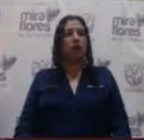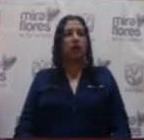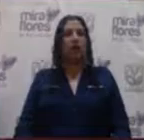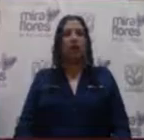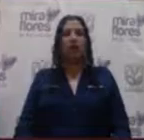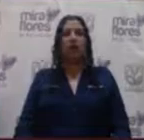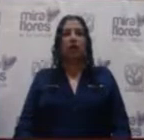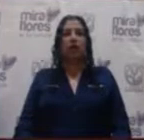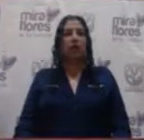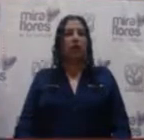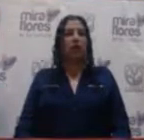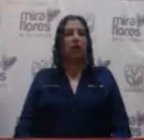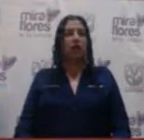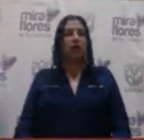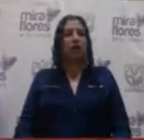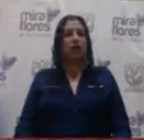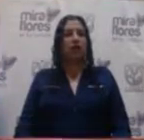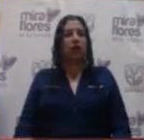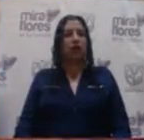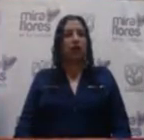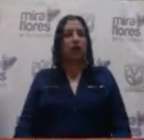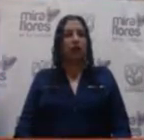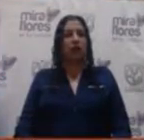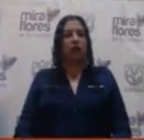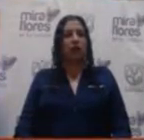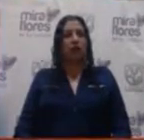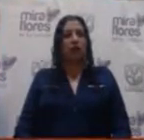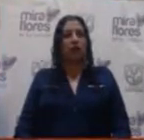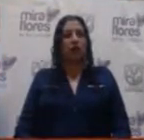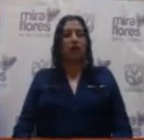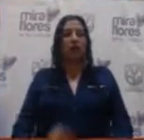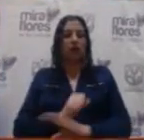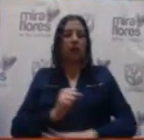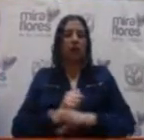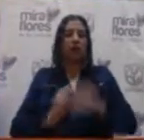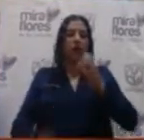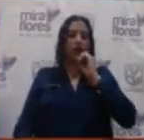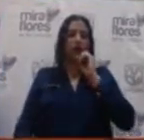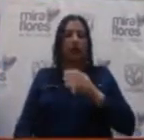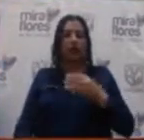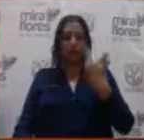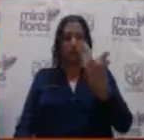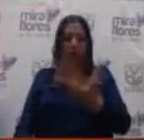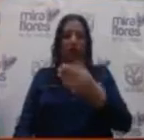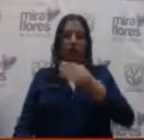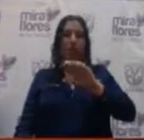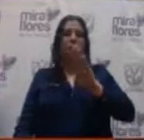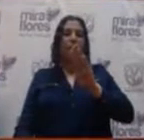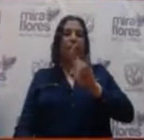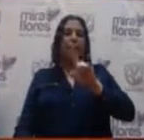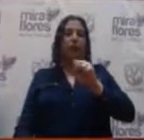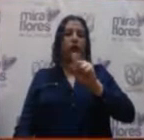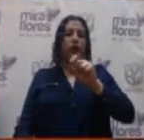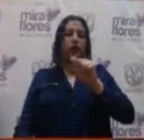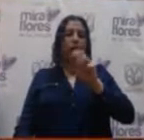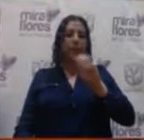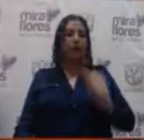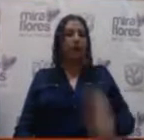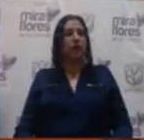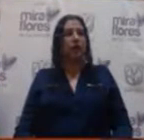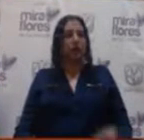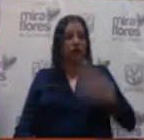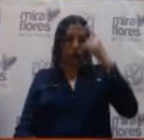última intervención. Sí, en base a lo que ha manifestado el regidor Bustamante, yo creo que el perito este